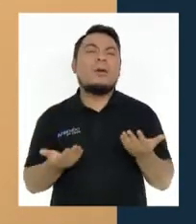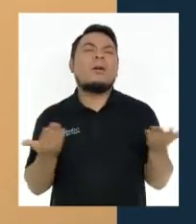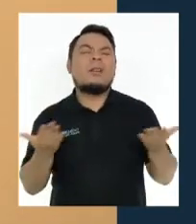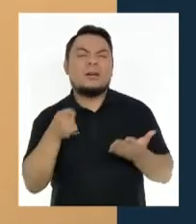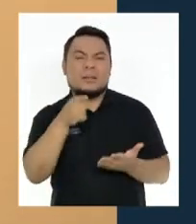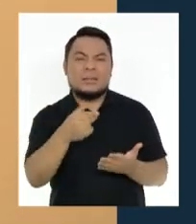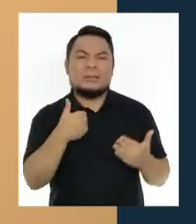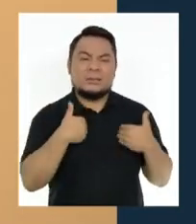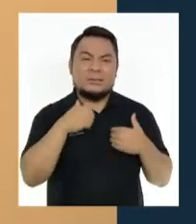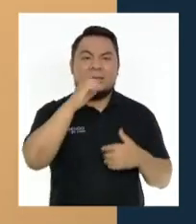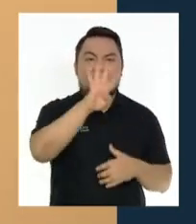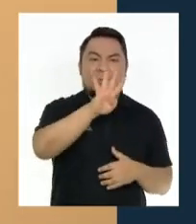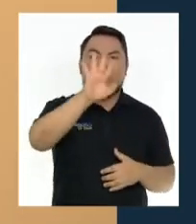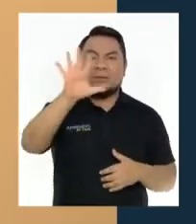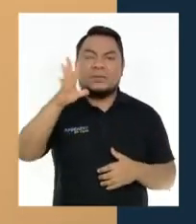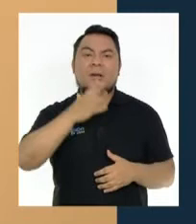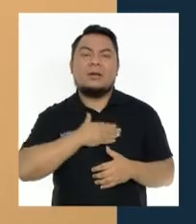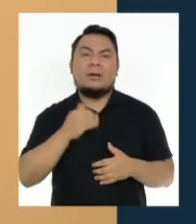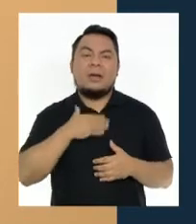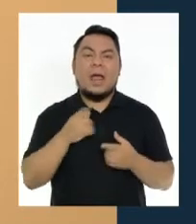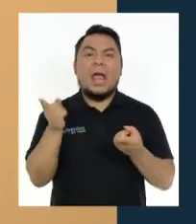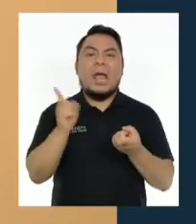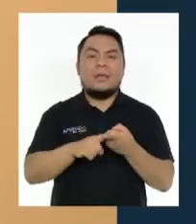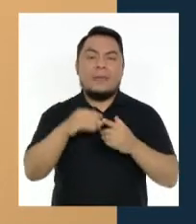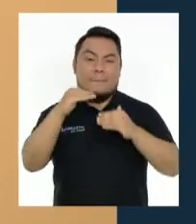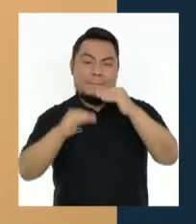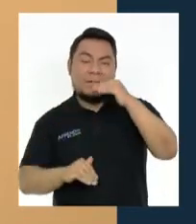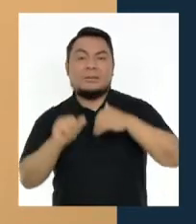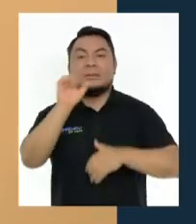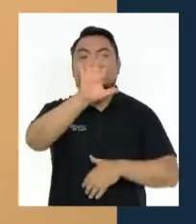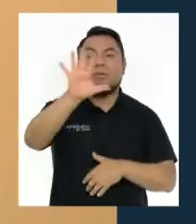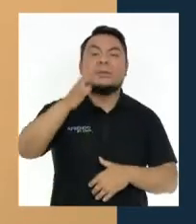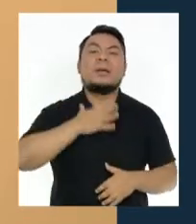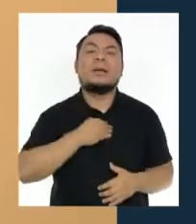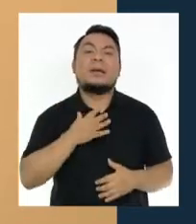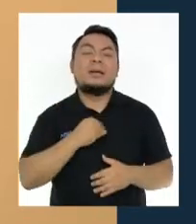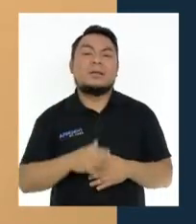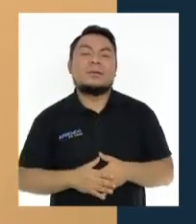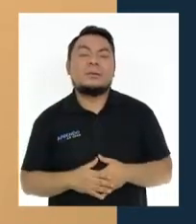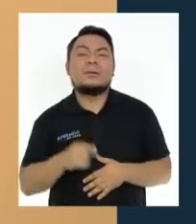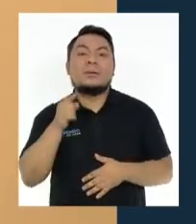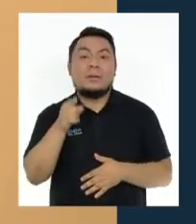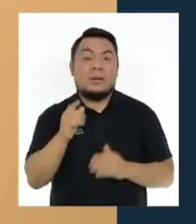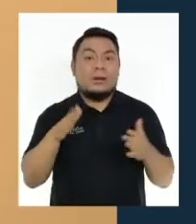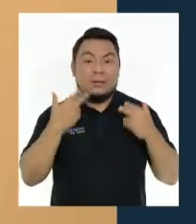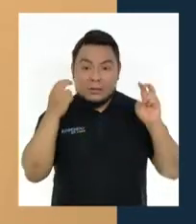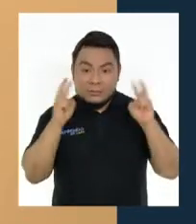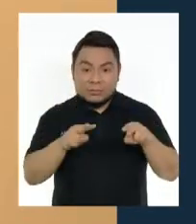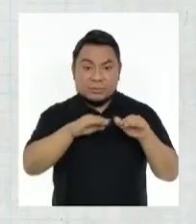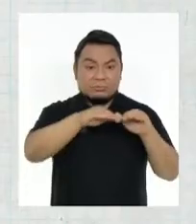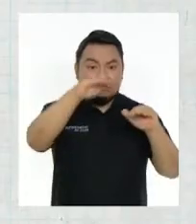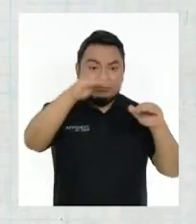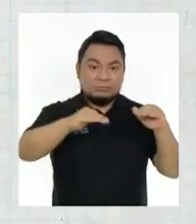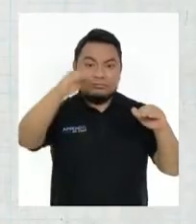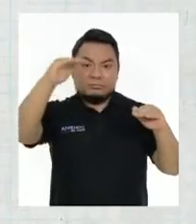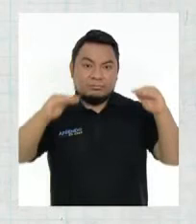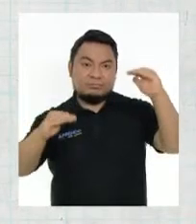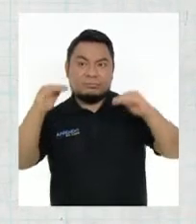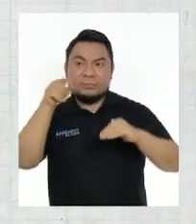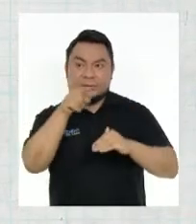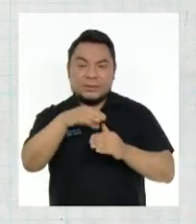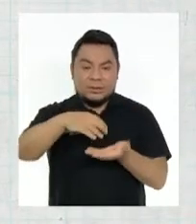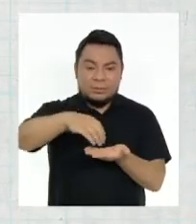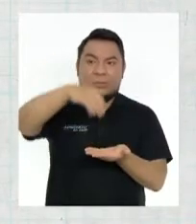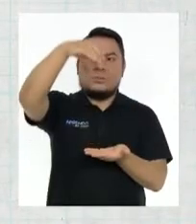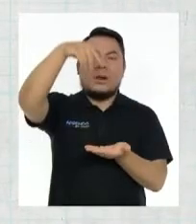los que tienen 45 años a menos de 55 años. Esto lo podemos visualizar identificando la